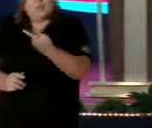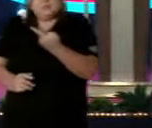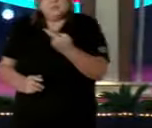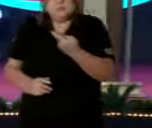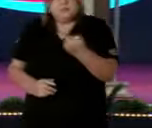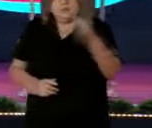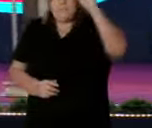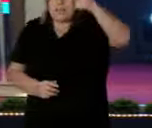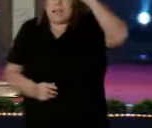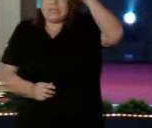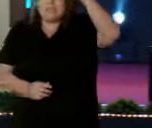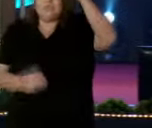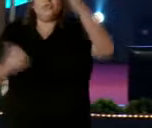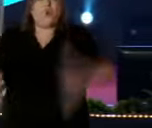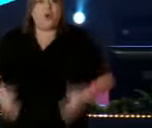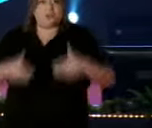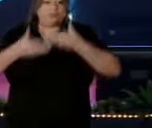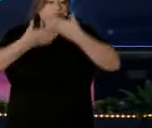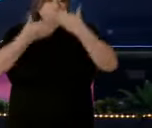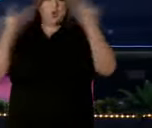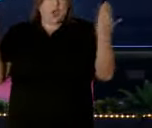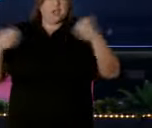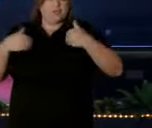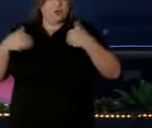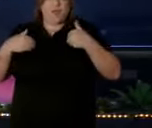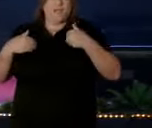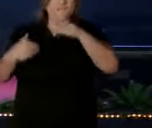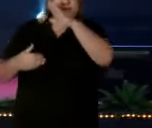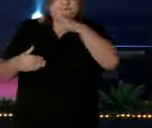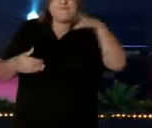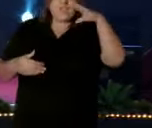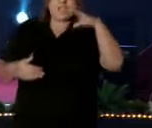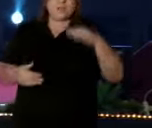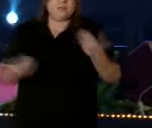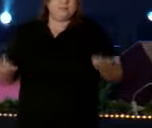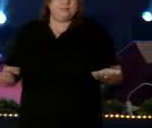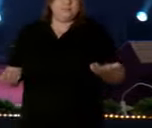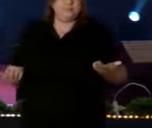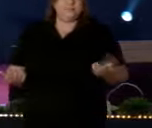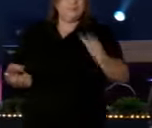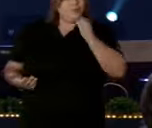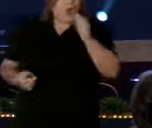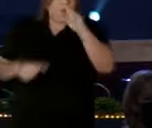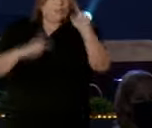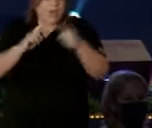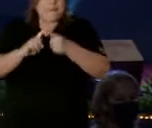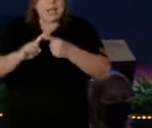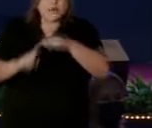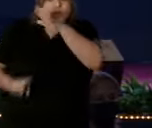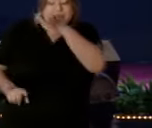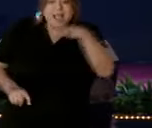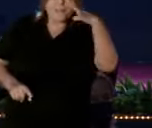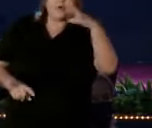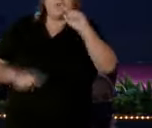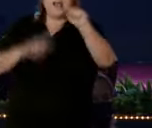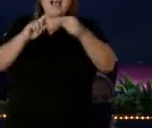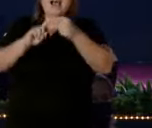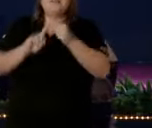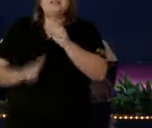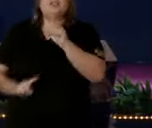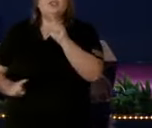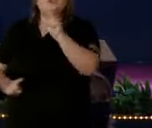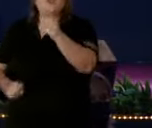yo no tengo finca. ¿Cómo que el banco va a ser estéril? Lo que pasa no se trata del campo. Se trata de donde tú